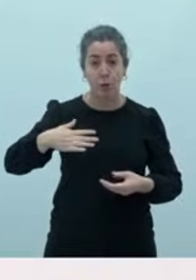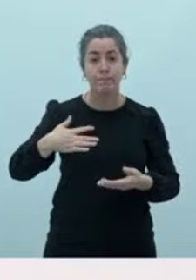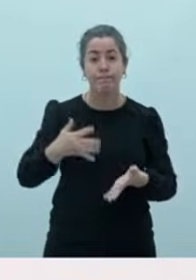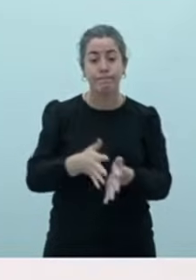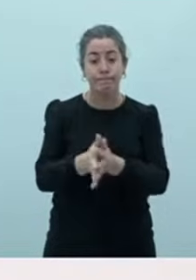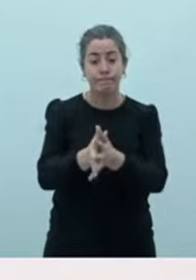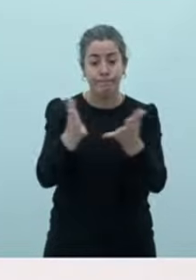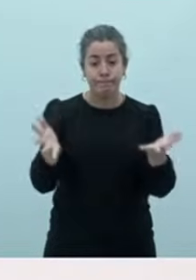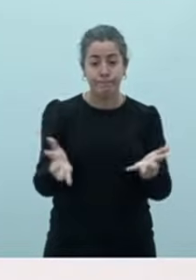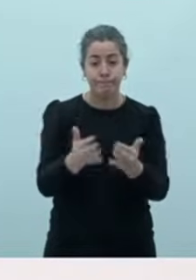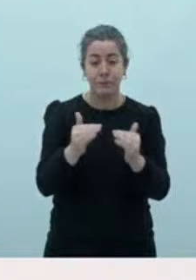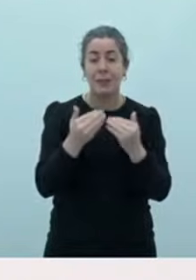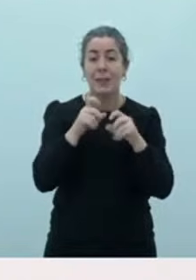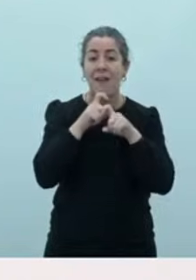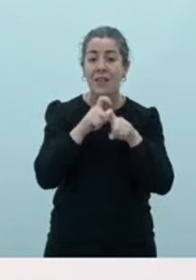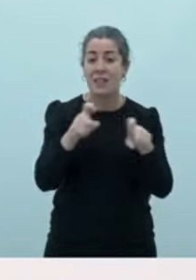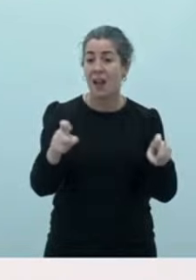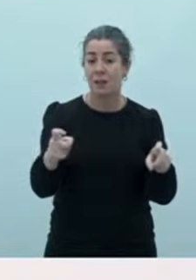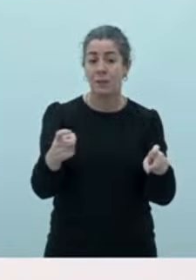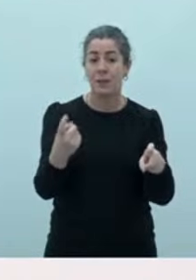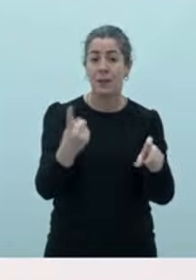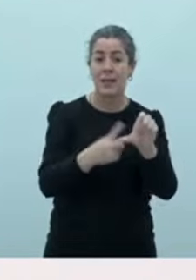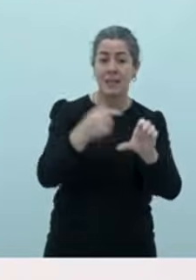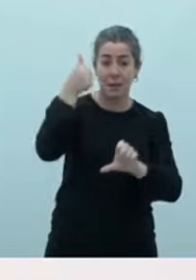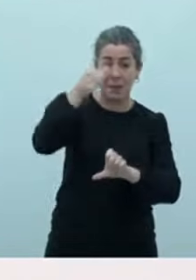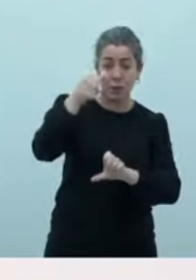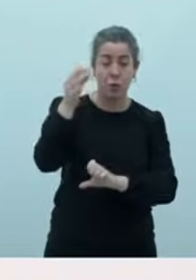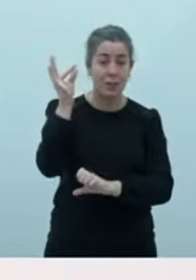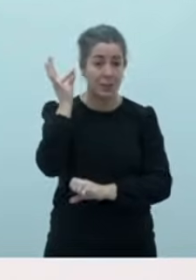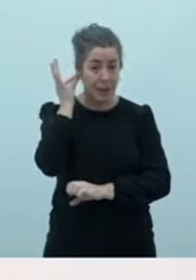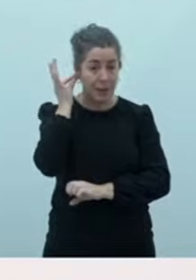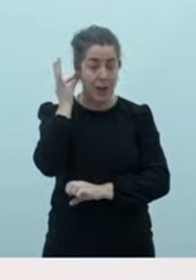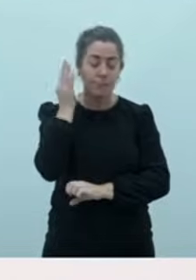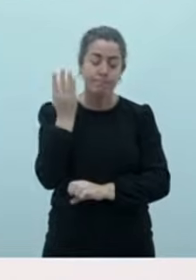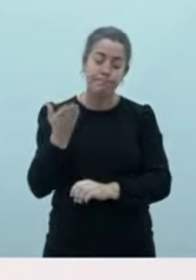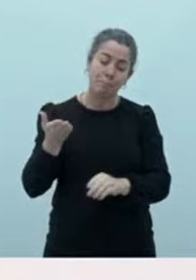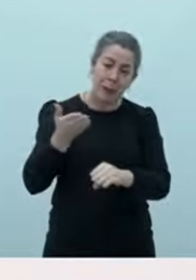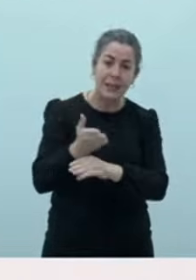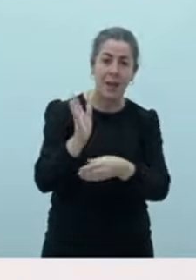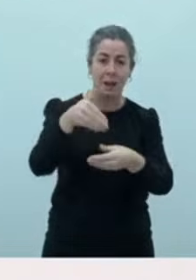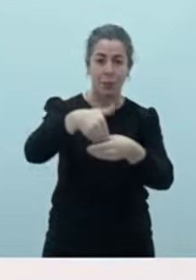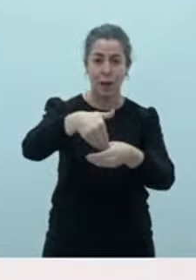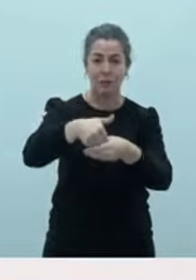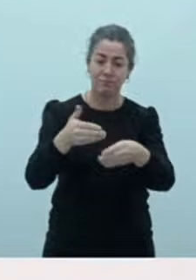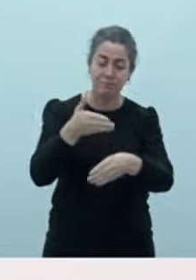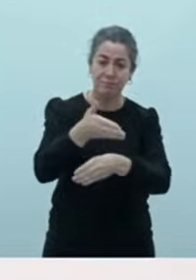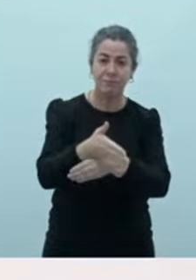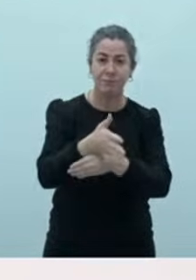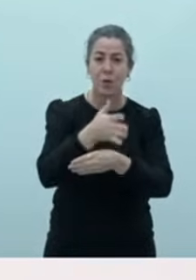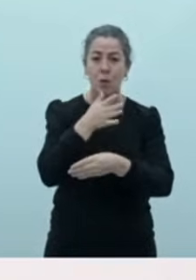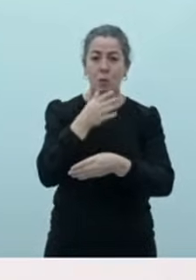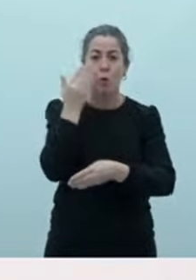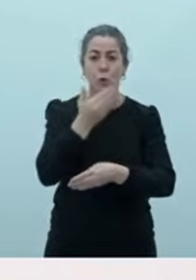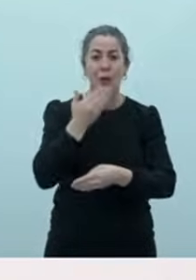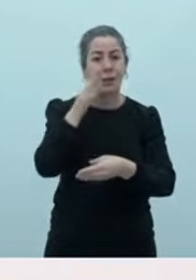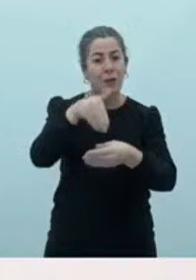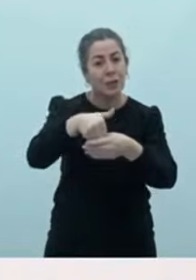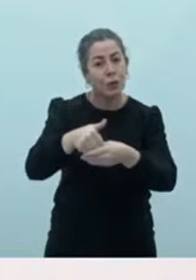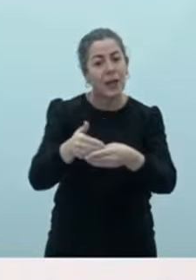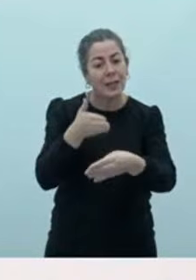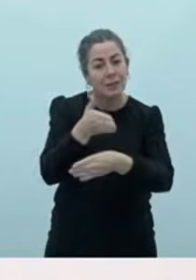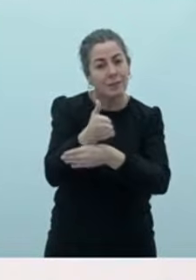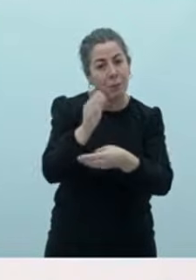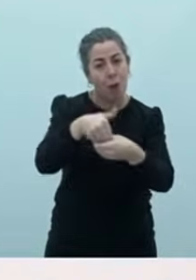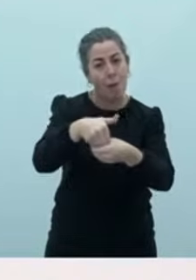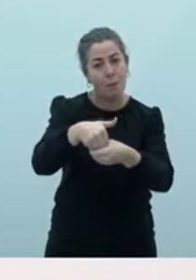la ciudadanía, a los extremeños y a las extremeñas para que acudan a votar, para que acudan a sus colegios, para